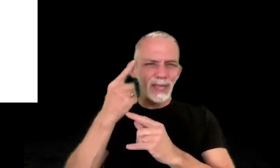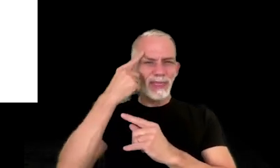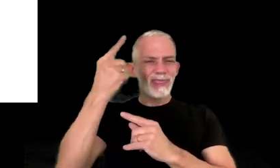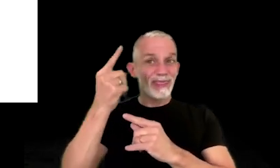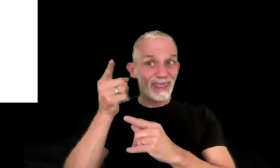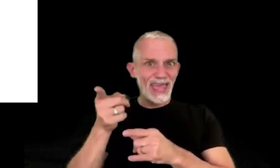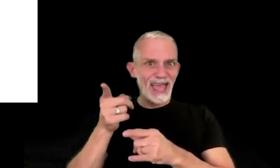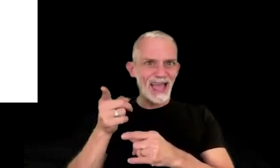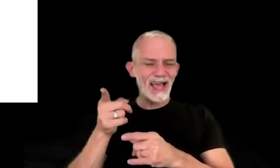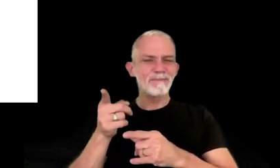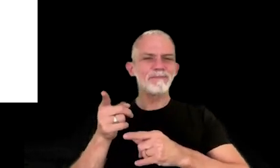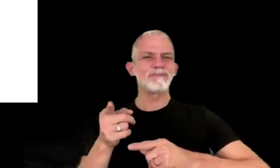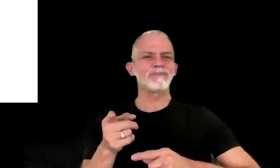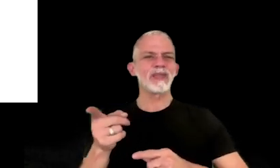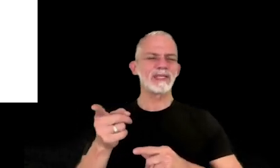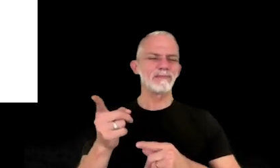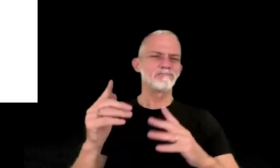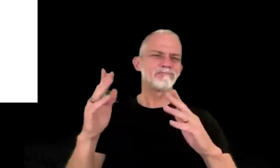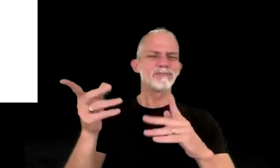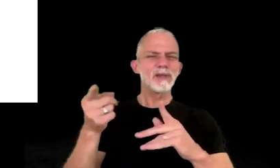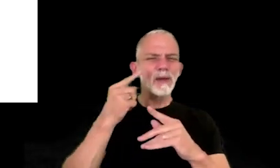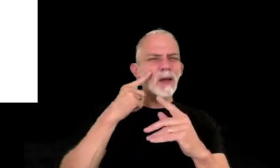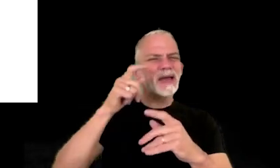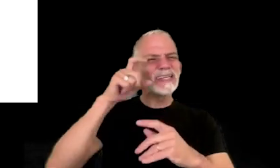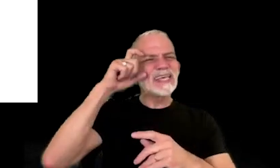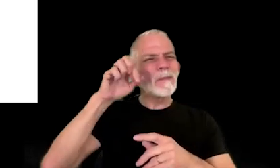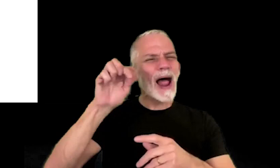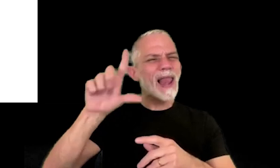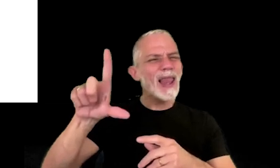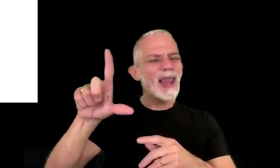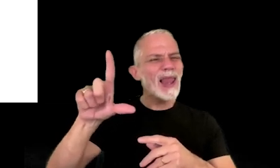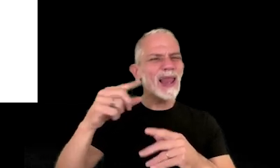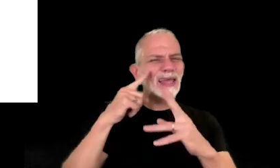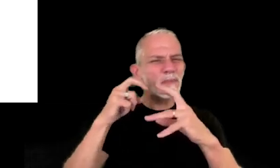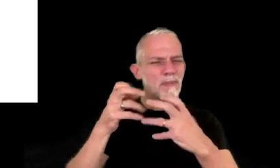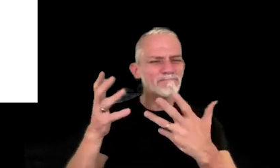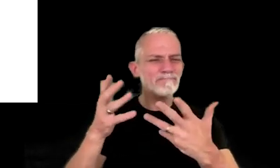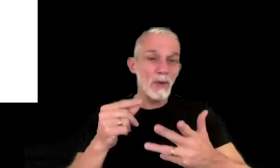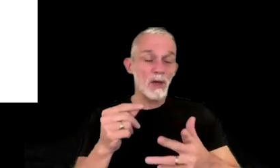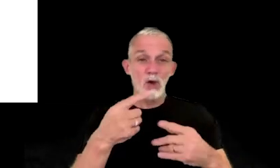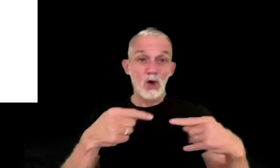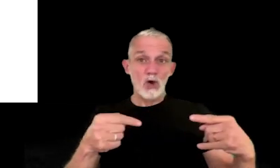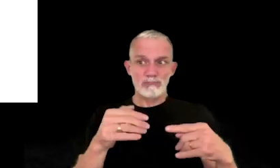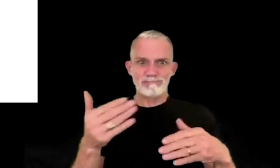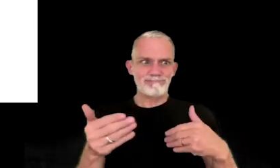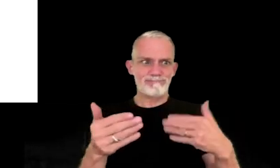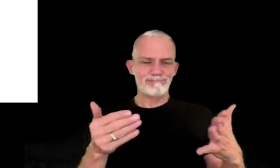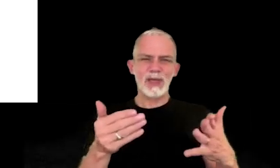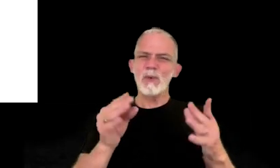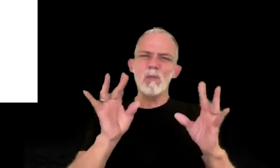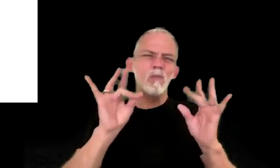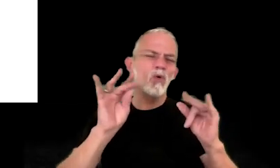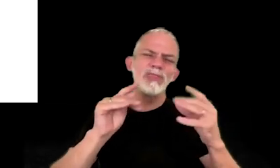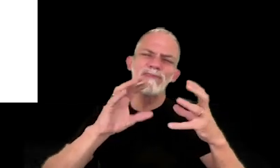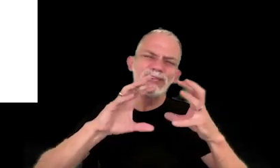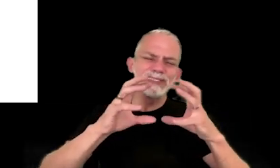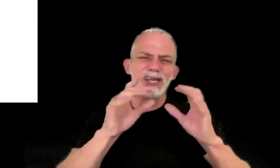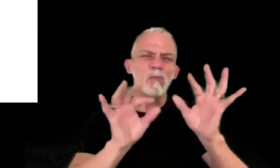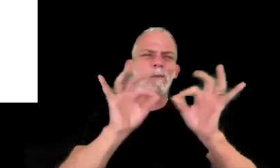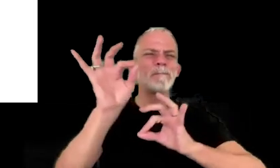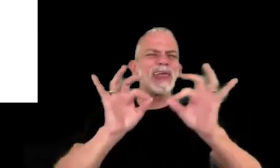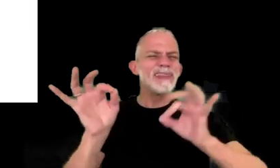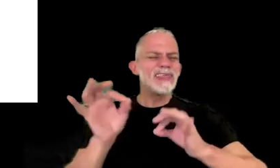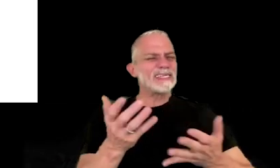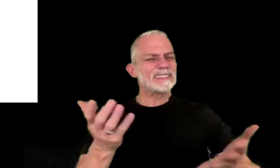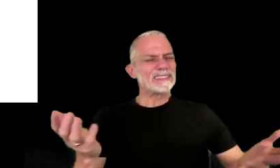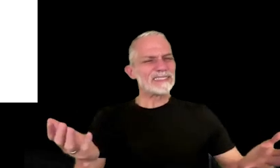y de la casa en estudios de la CEPAL, el tema que las externalidades es de alta complejidad su medición. Obviamente estos